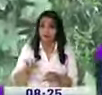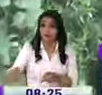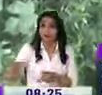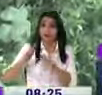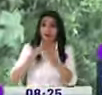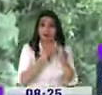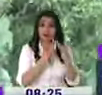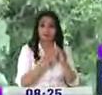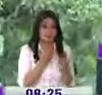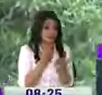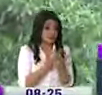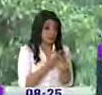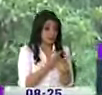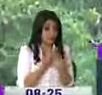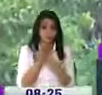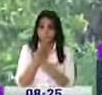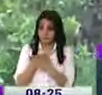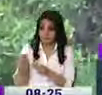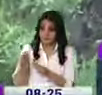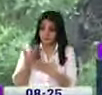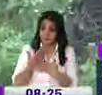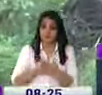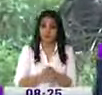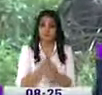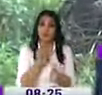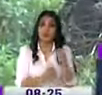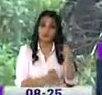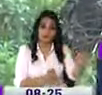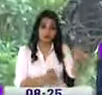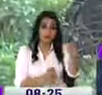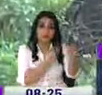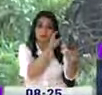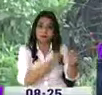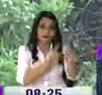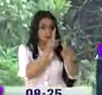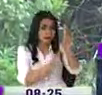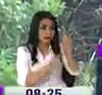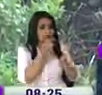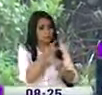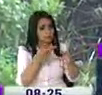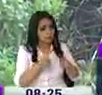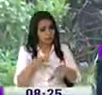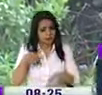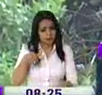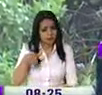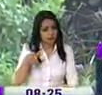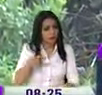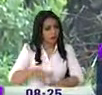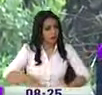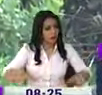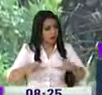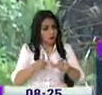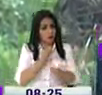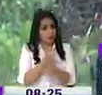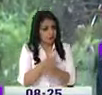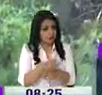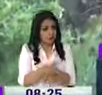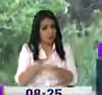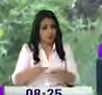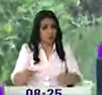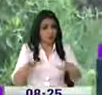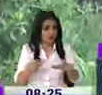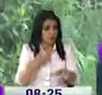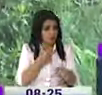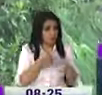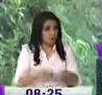agradezco muchísimo. Bueno, vamos a hablar con una última de las moradoras, porque ustedes también caminan por este sector. No solamente esta parte es la afectada,